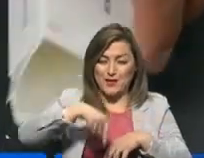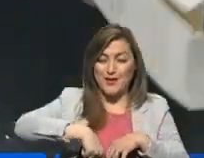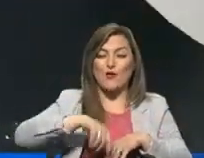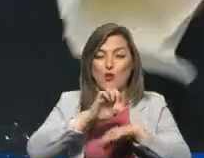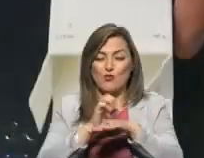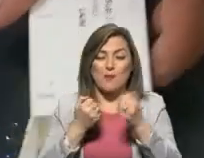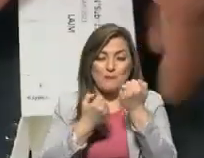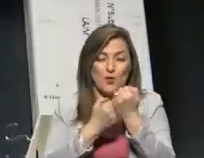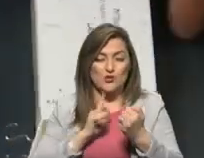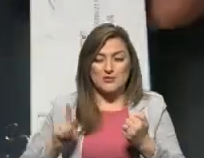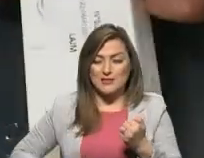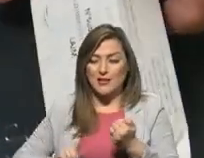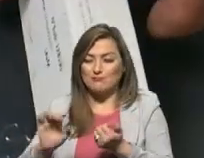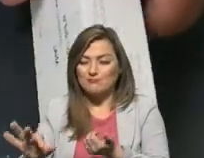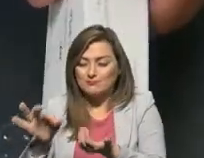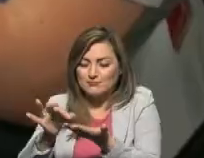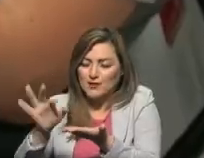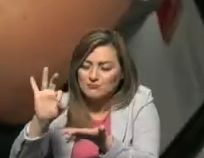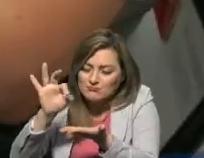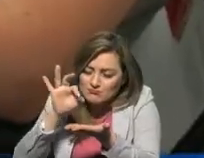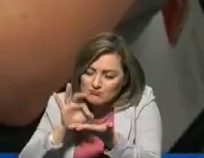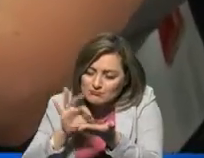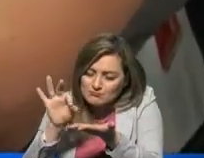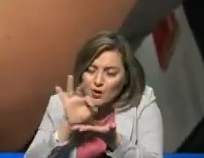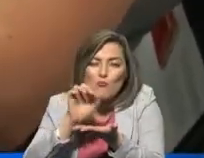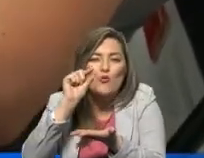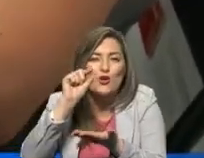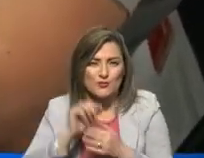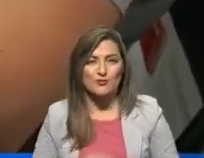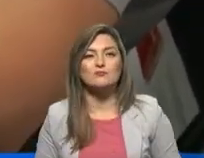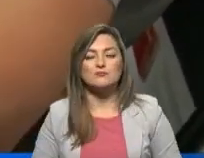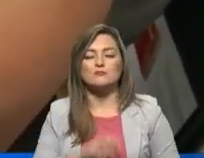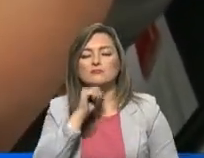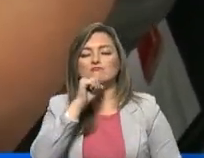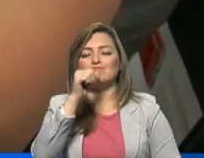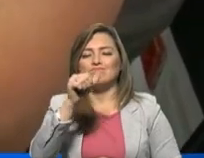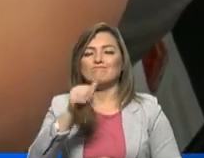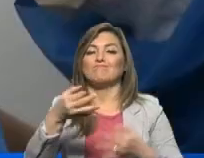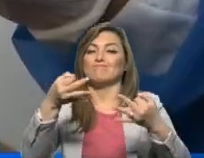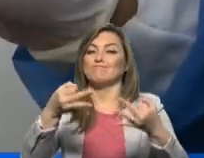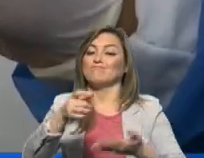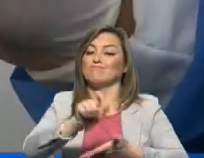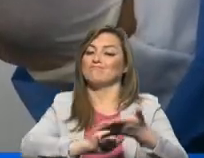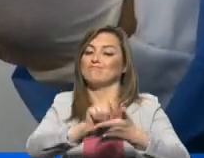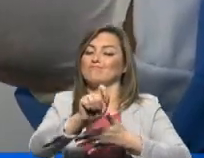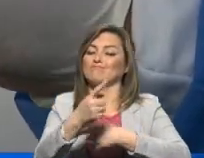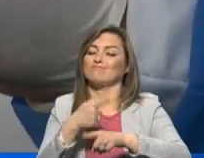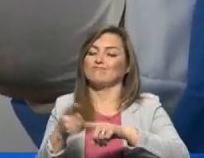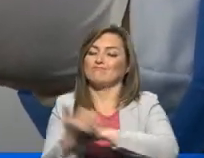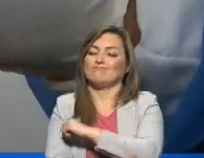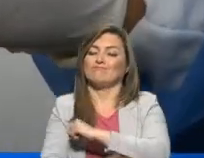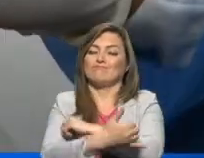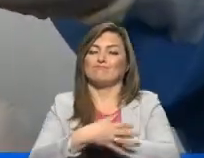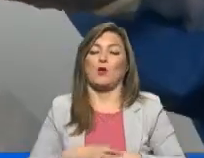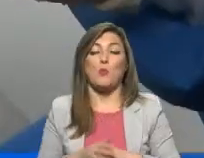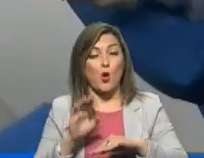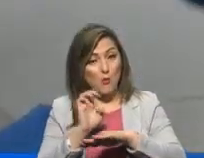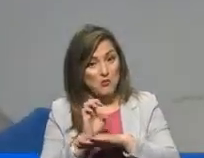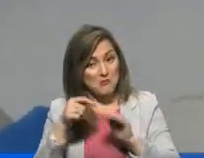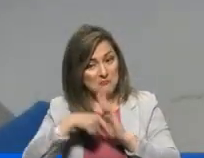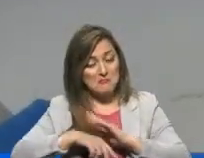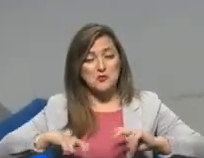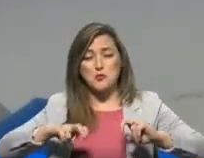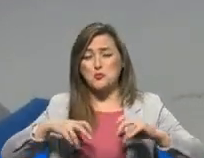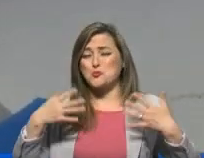aún falta que esta vacuna sea registrada en otros países. No obstante que se realice esta investigación en Ecuador, dice Vergara, representa